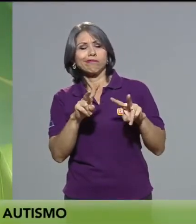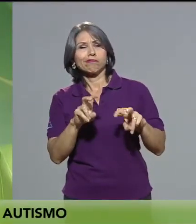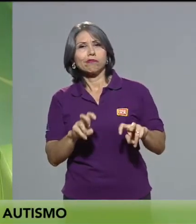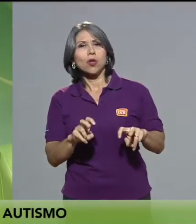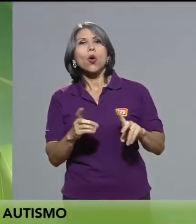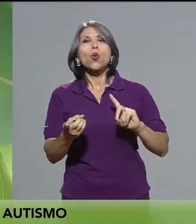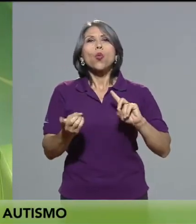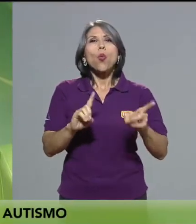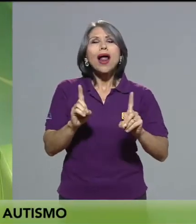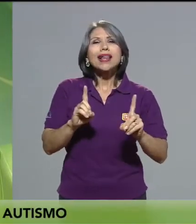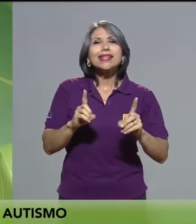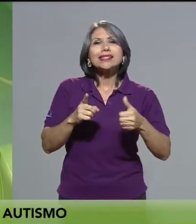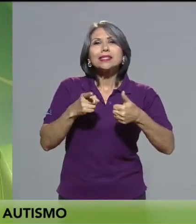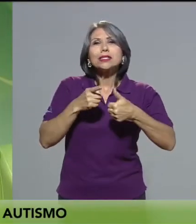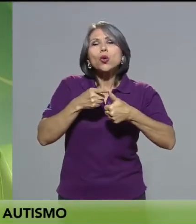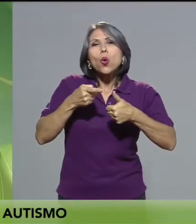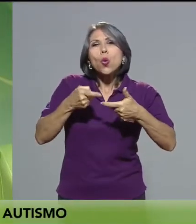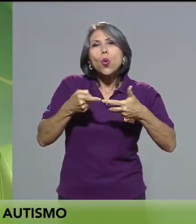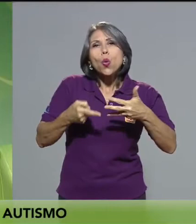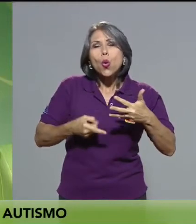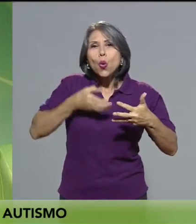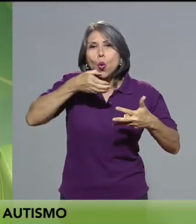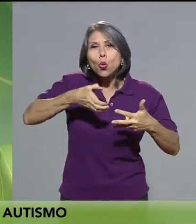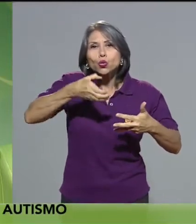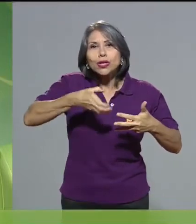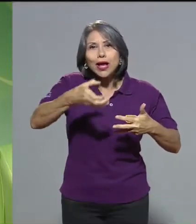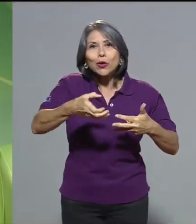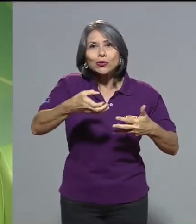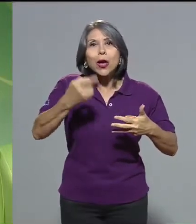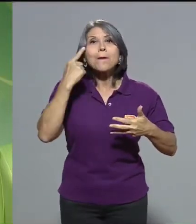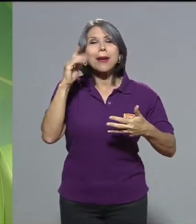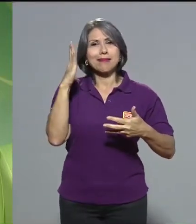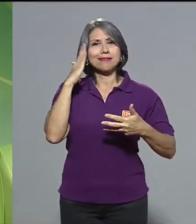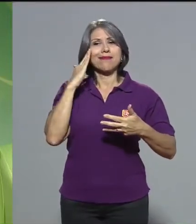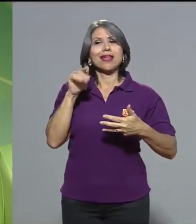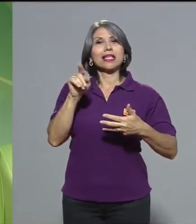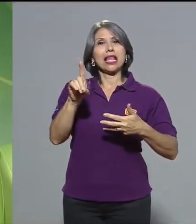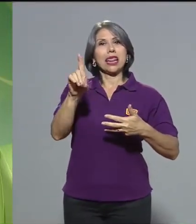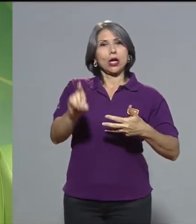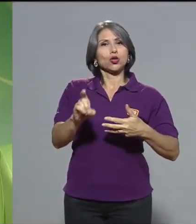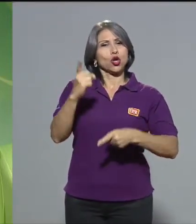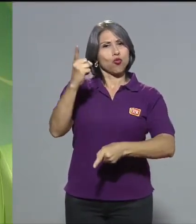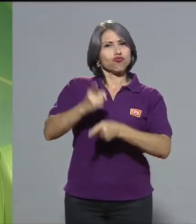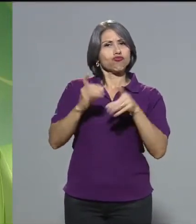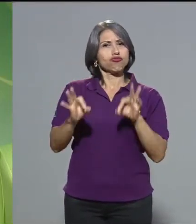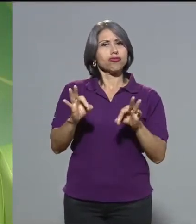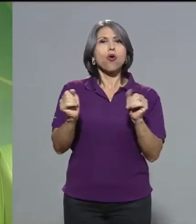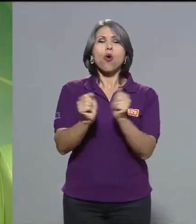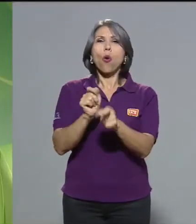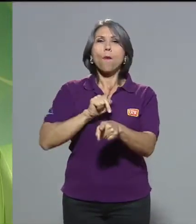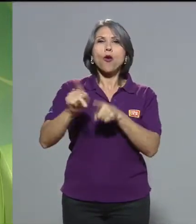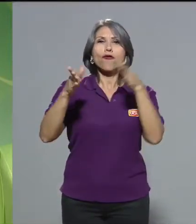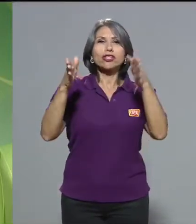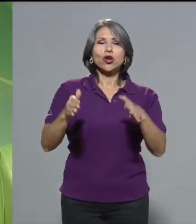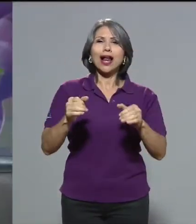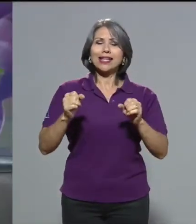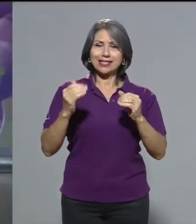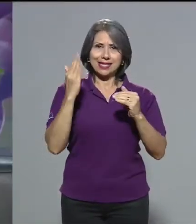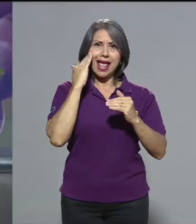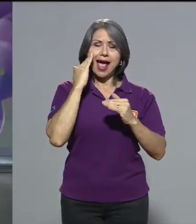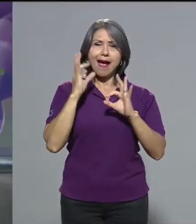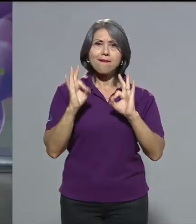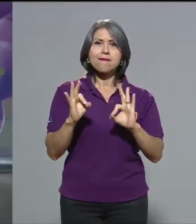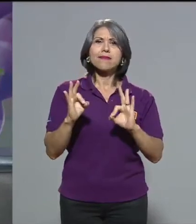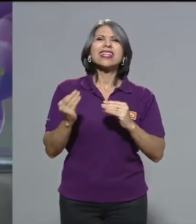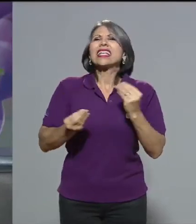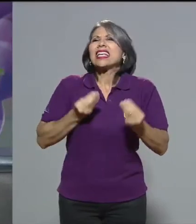para acceder a un diagnóstico acertado y de profesionales que realmente estén capacitados para hacerlo? ¿Qué tengo que tomar en cuenta? Claro, es